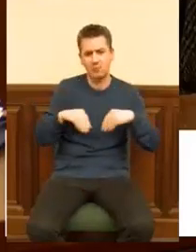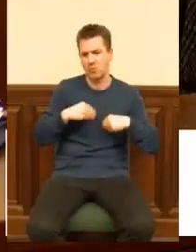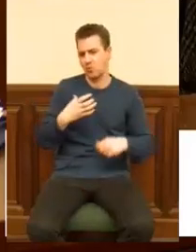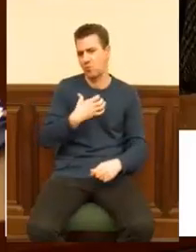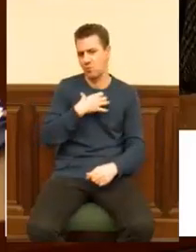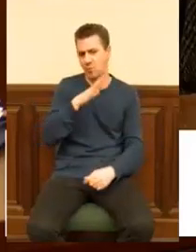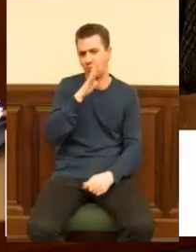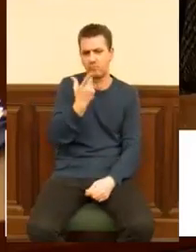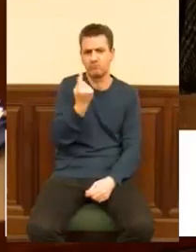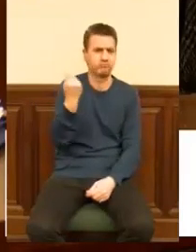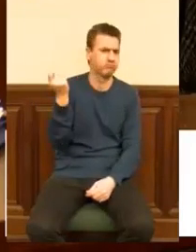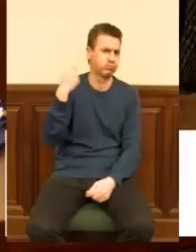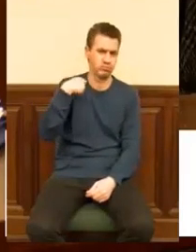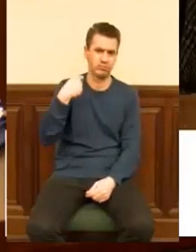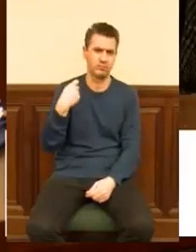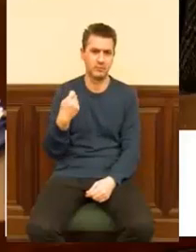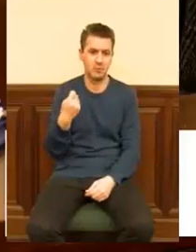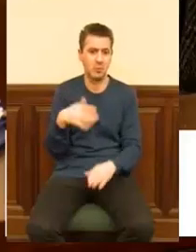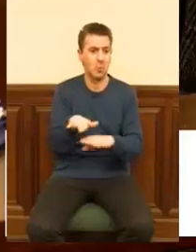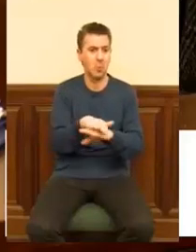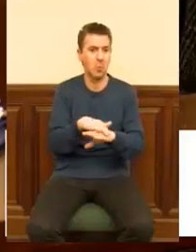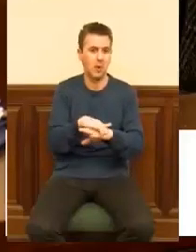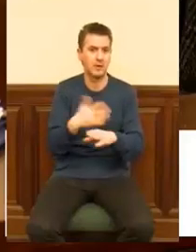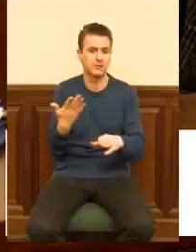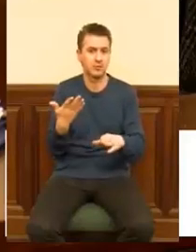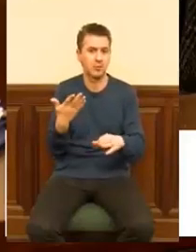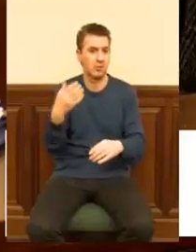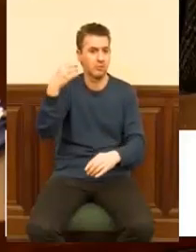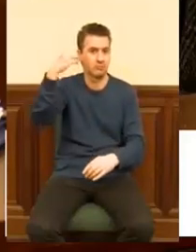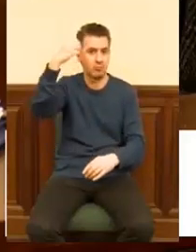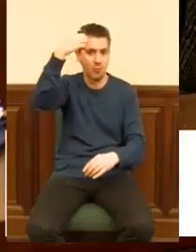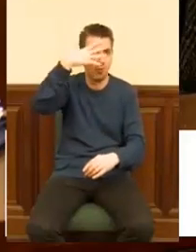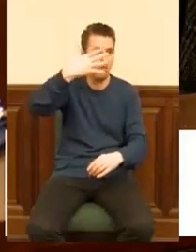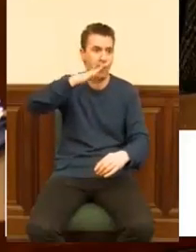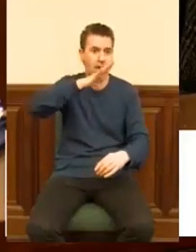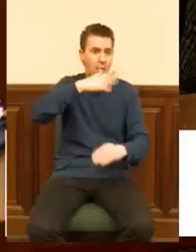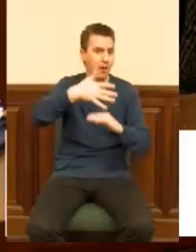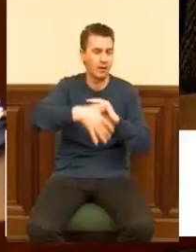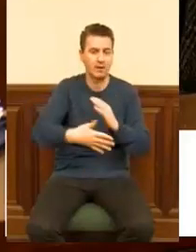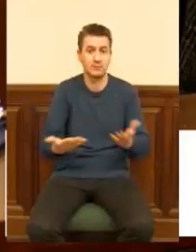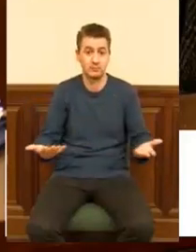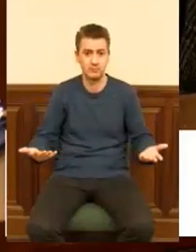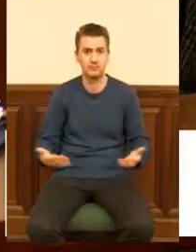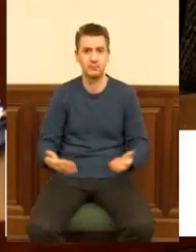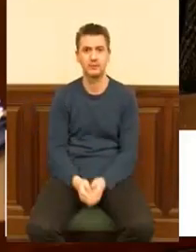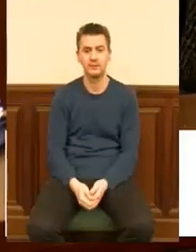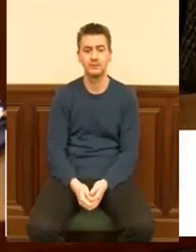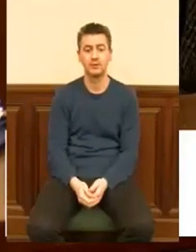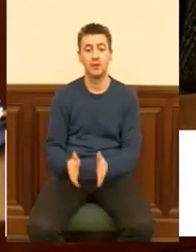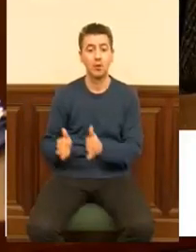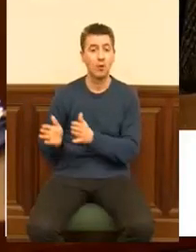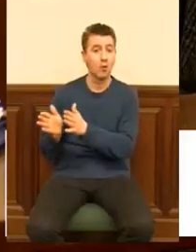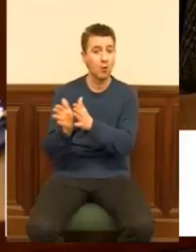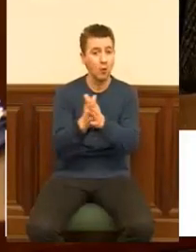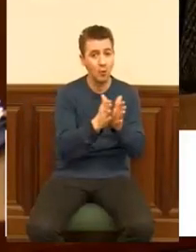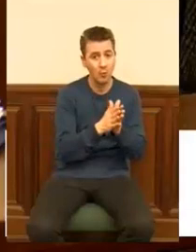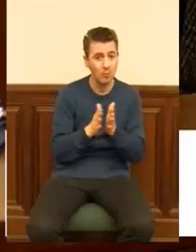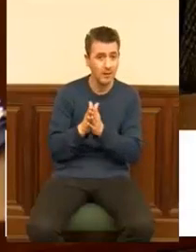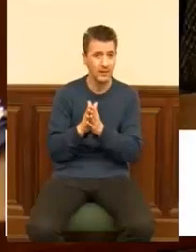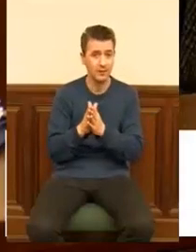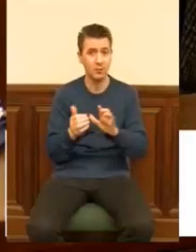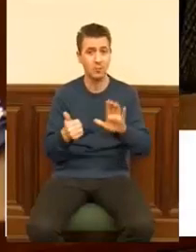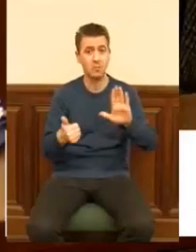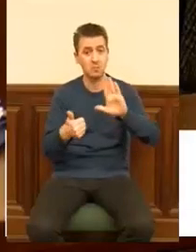elevado de un producto básico como es la energía. Por eso, nuestras compañeras y compañeros de Más